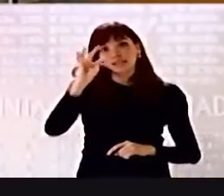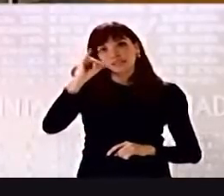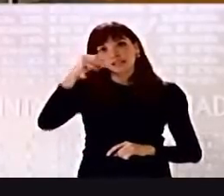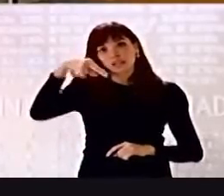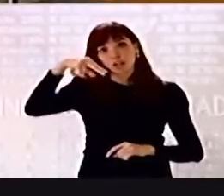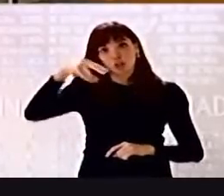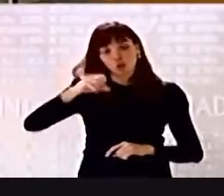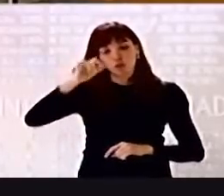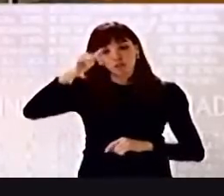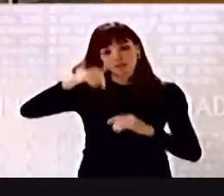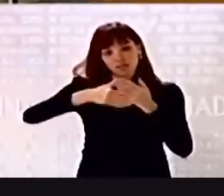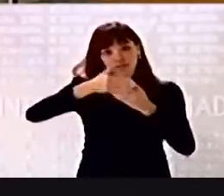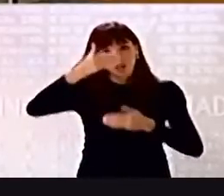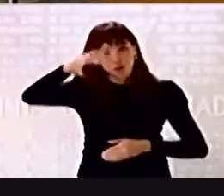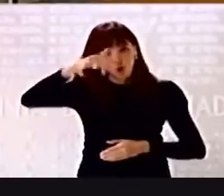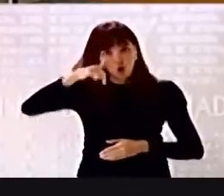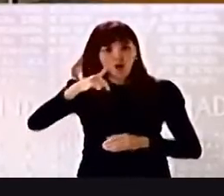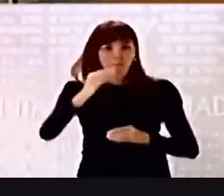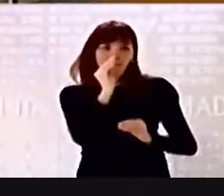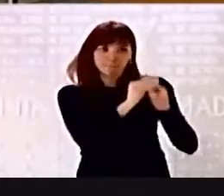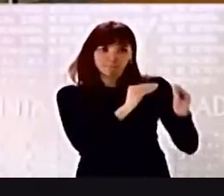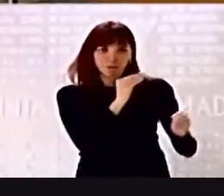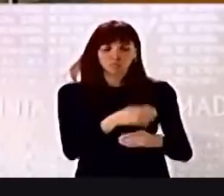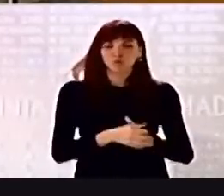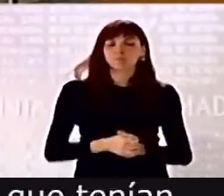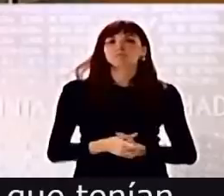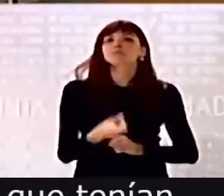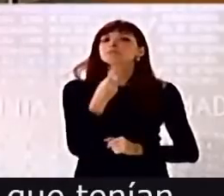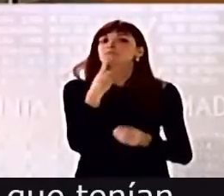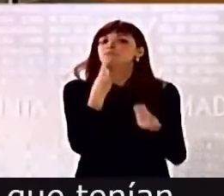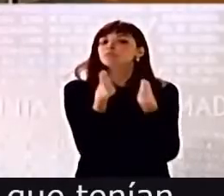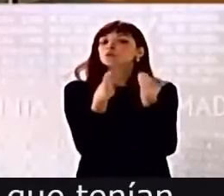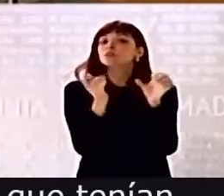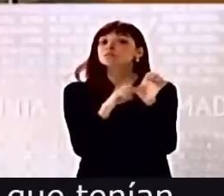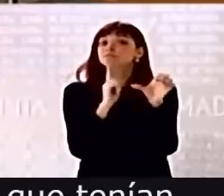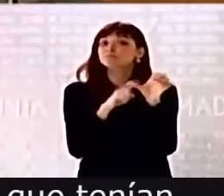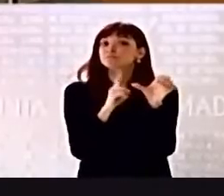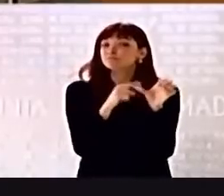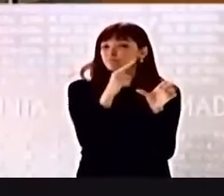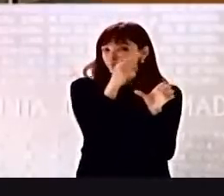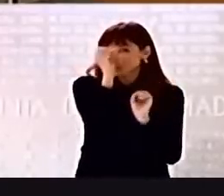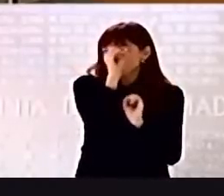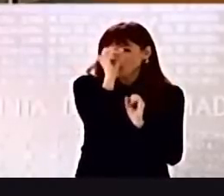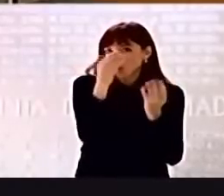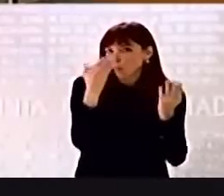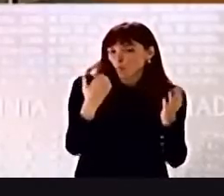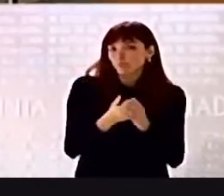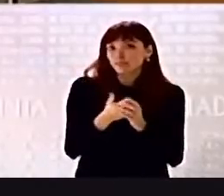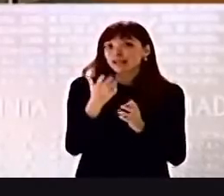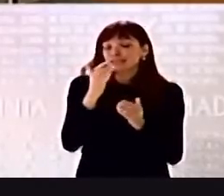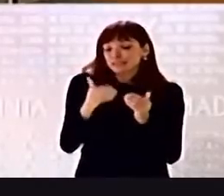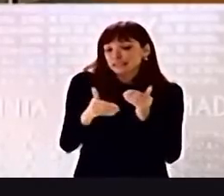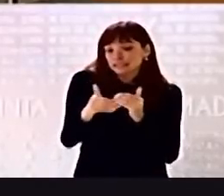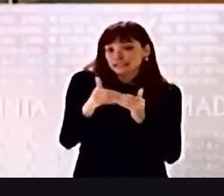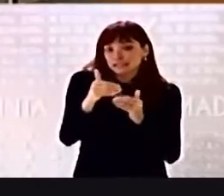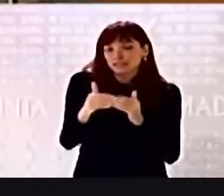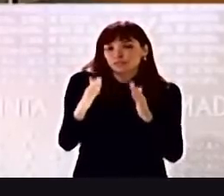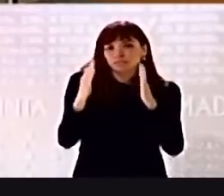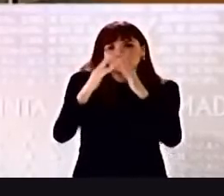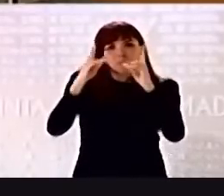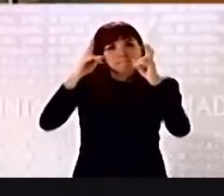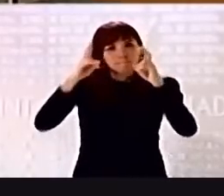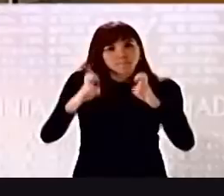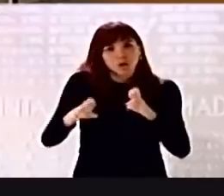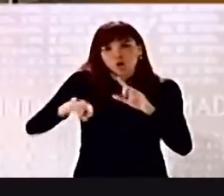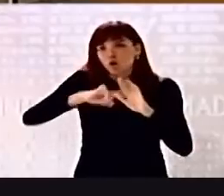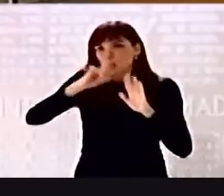problema con el audio. Sí. Dice, ¿la Junta es partidaria de que el Gobierno declare a partir de la próxima semana un nuevo confinamiento total con los actuales